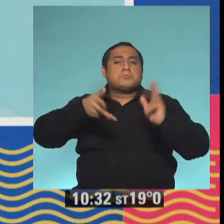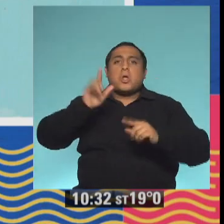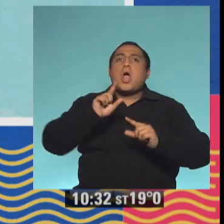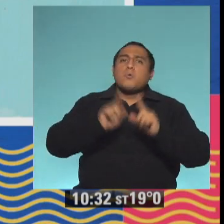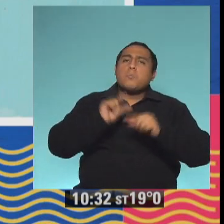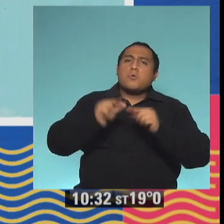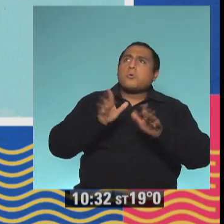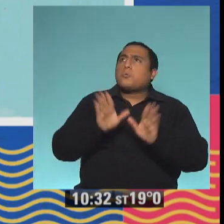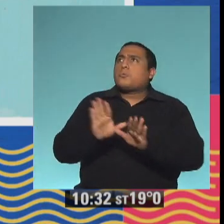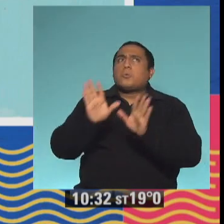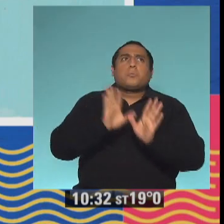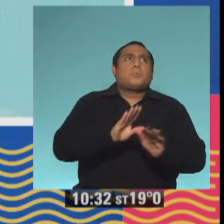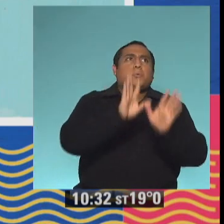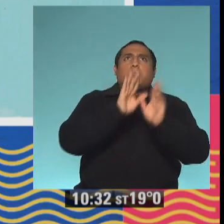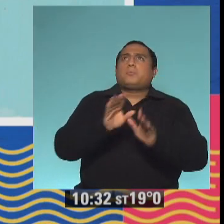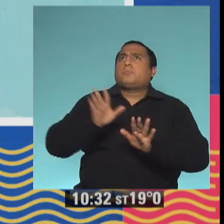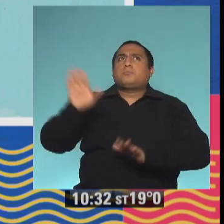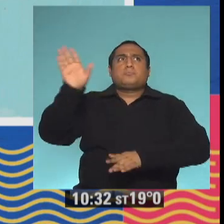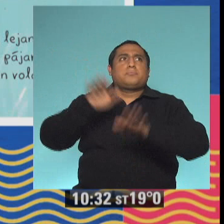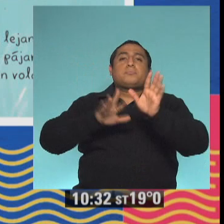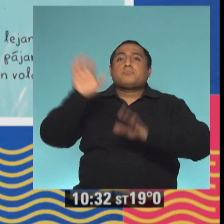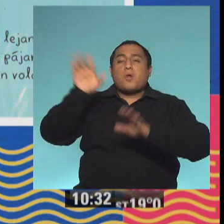poco, se fueron marchando a otros lugares.